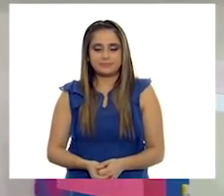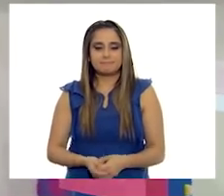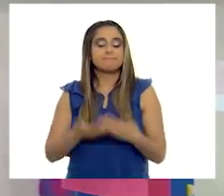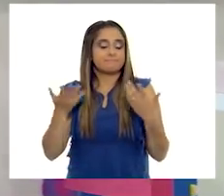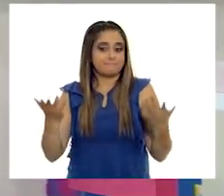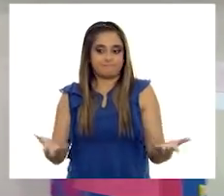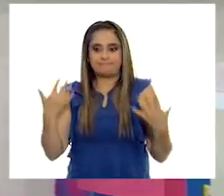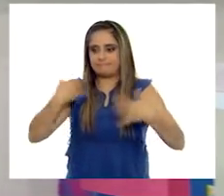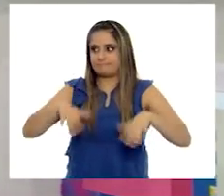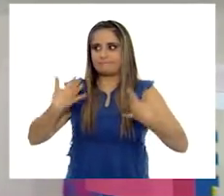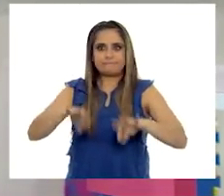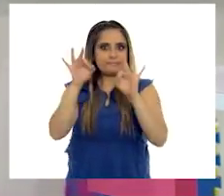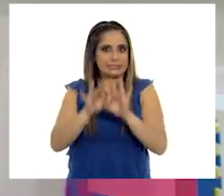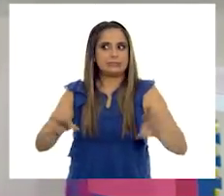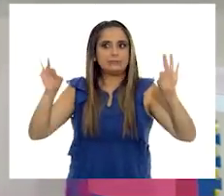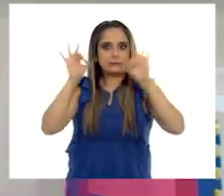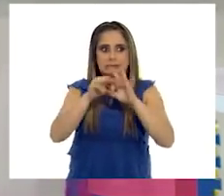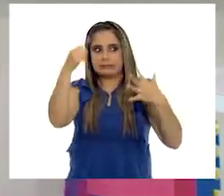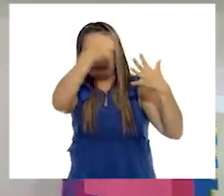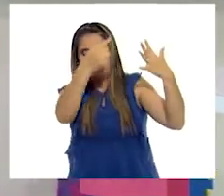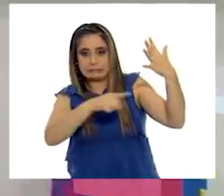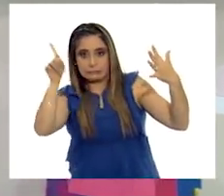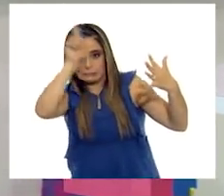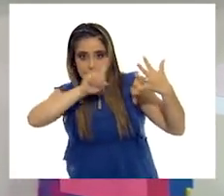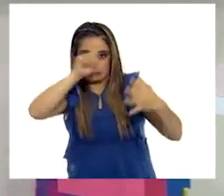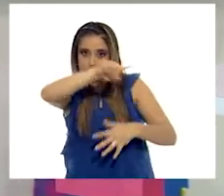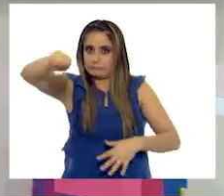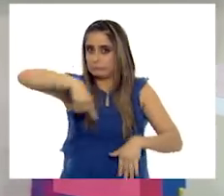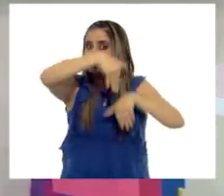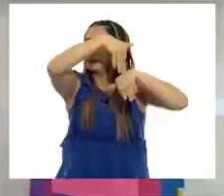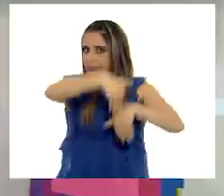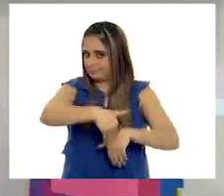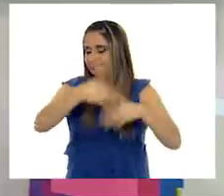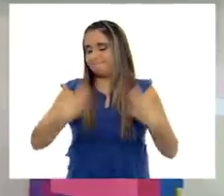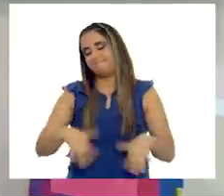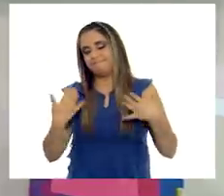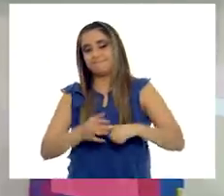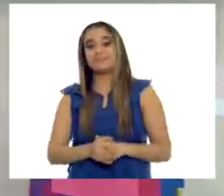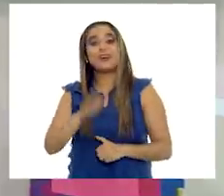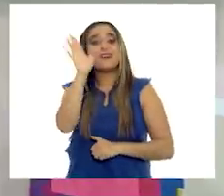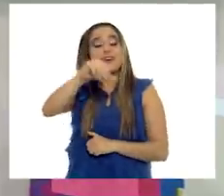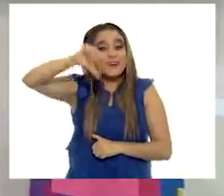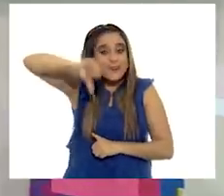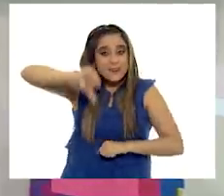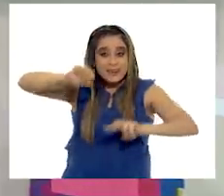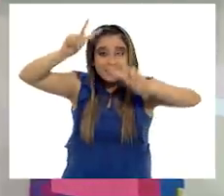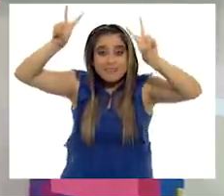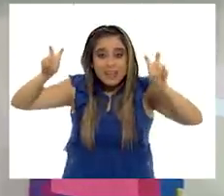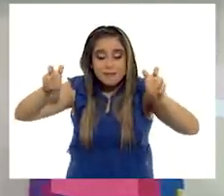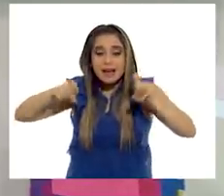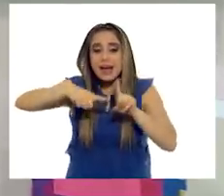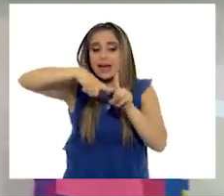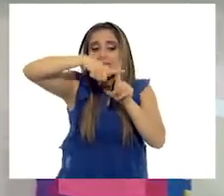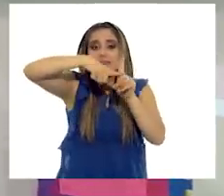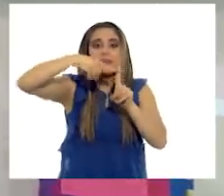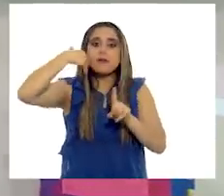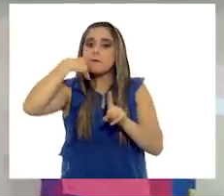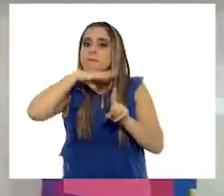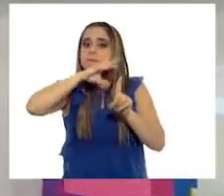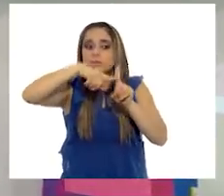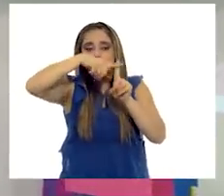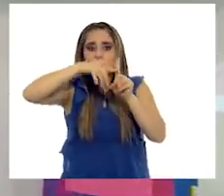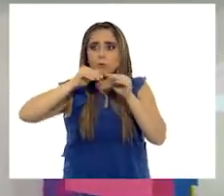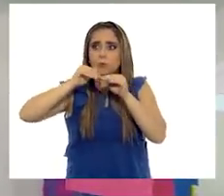Qué importante es seguir estas recomendaciones. Y ahora sí, para ver el tema de hoy, que es la temperatura aumenta y los